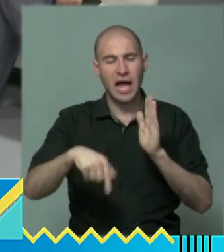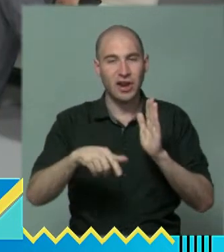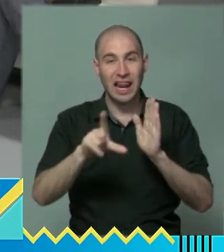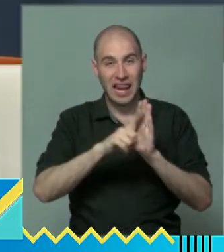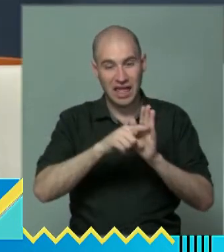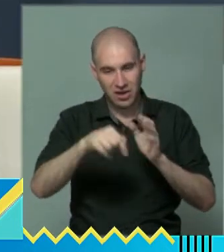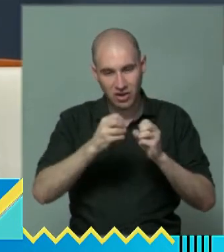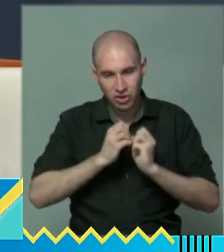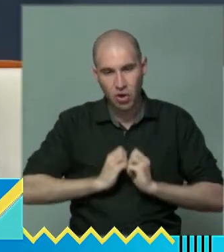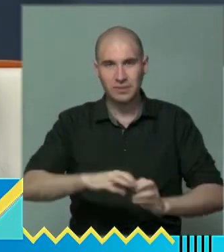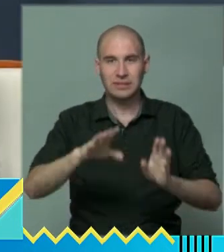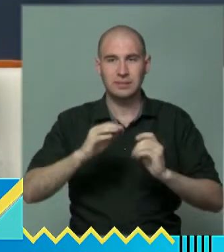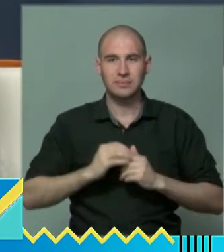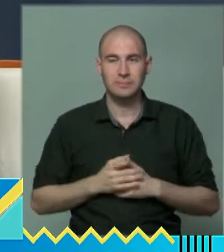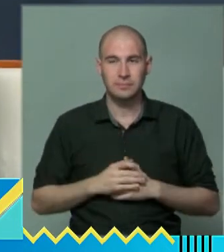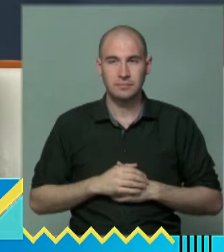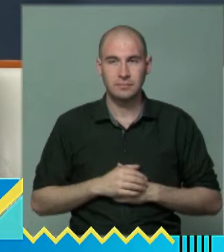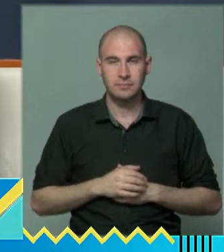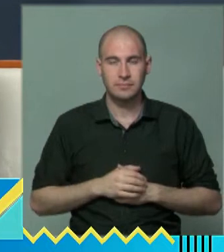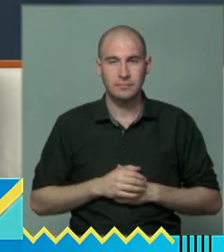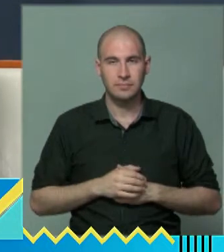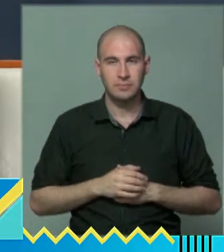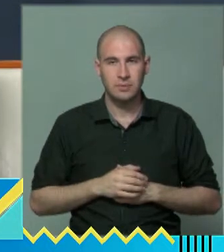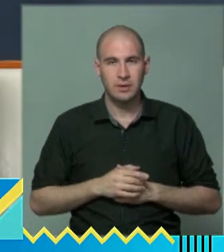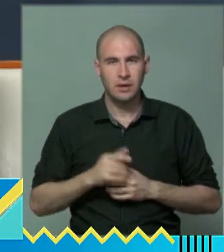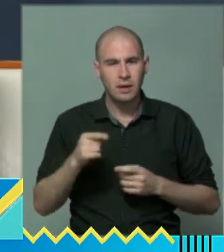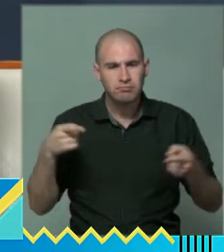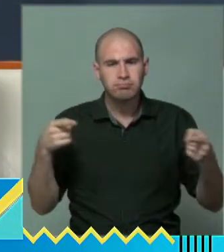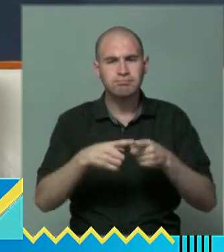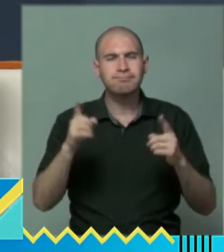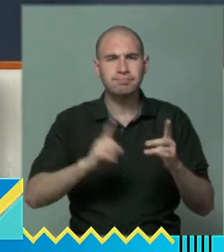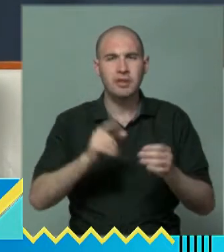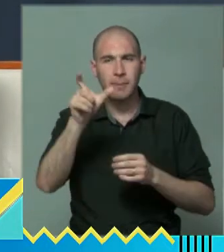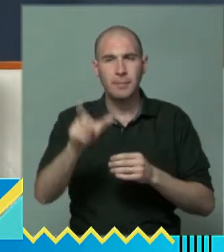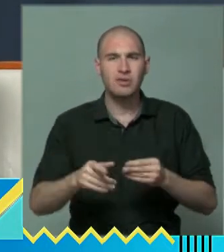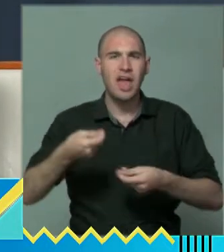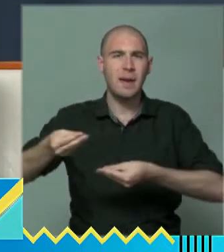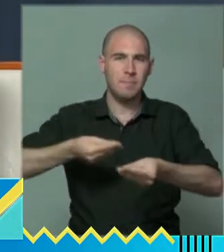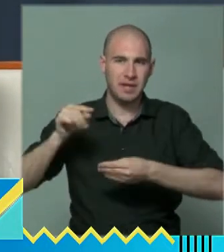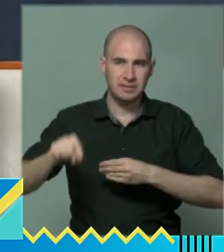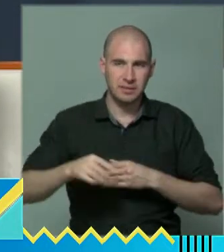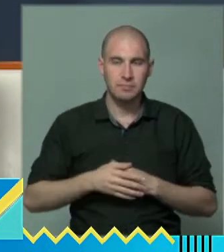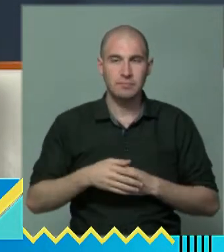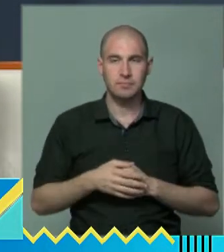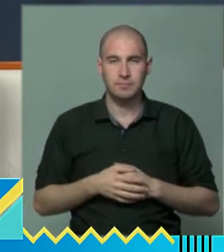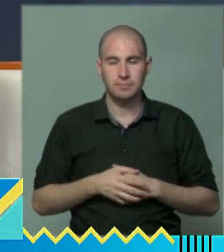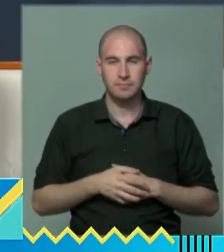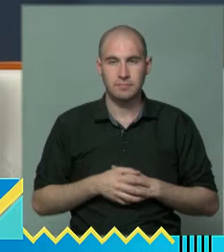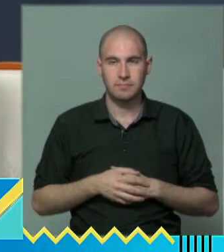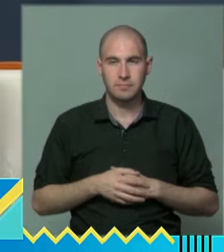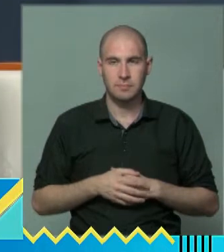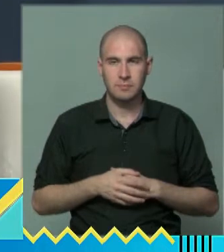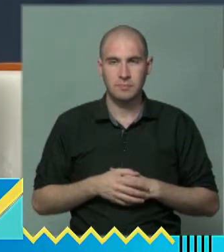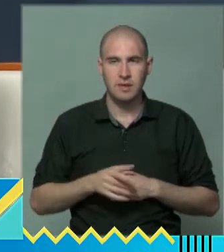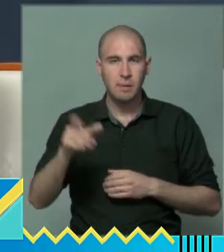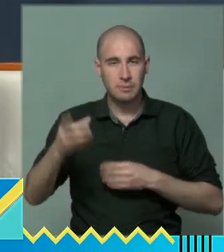que va a empezar a regir, está directamente destinada a la persona jurídica. La persona jurídica. Se